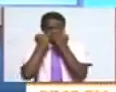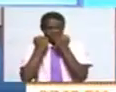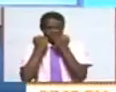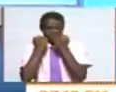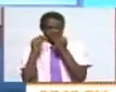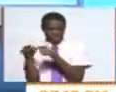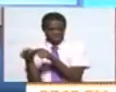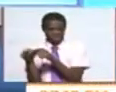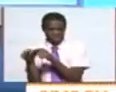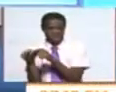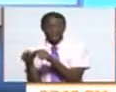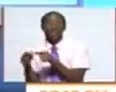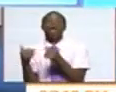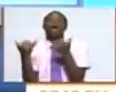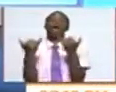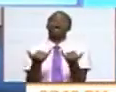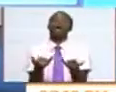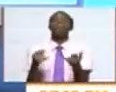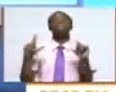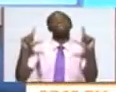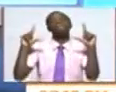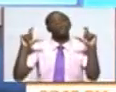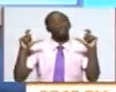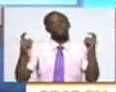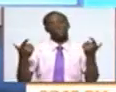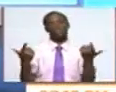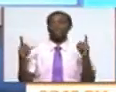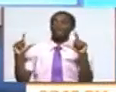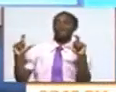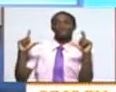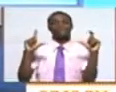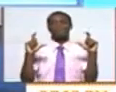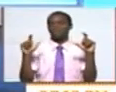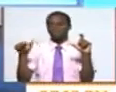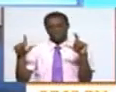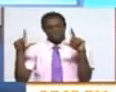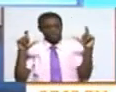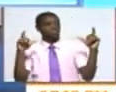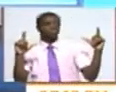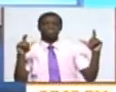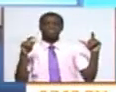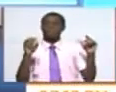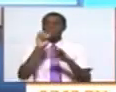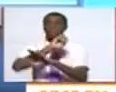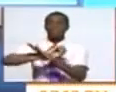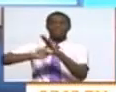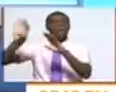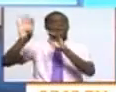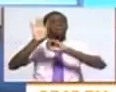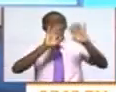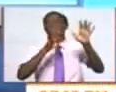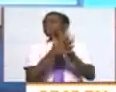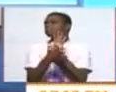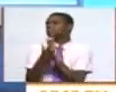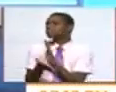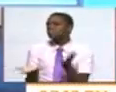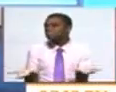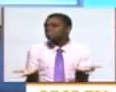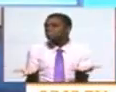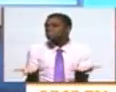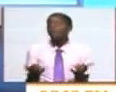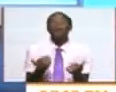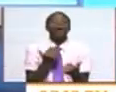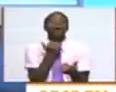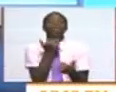Ahora directamente fotos. ¿Esas fotos para dónde van? ¿Será que hay una pelea desenfrenada